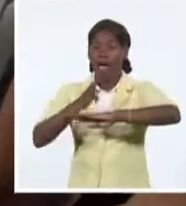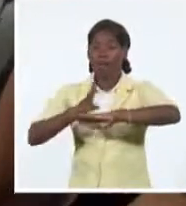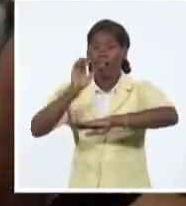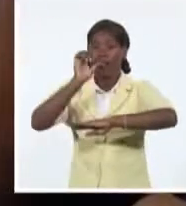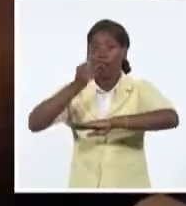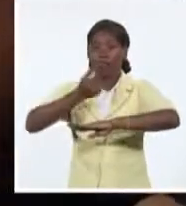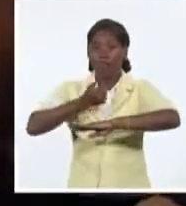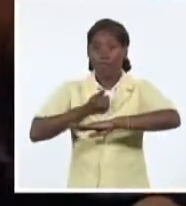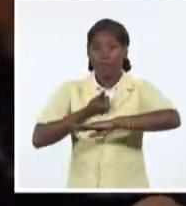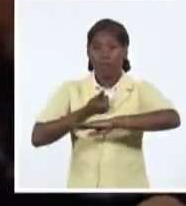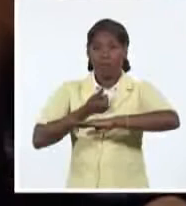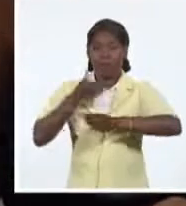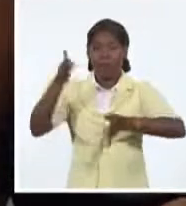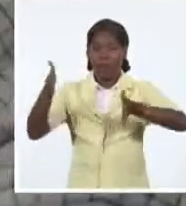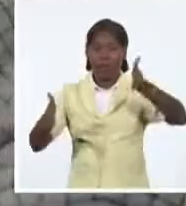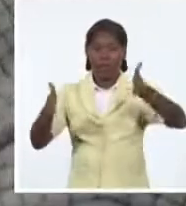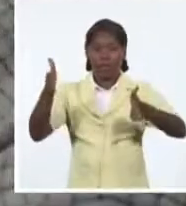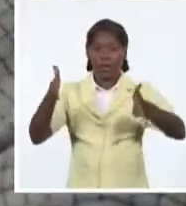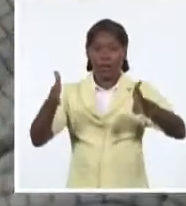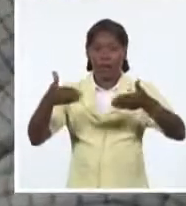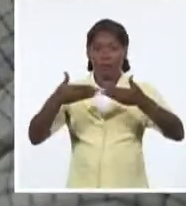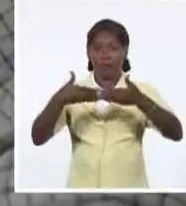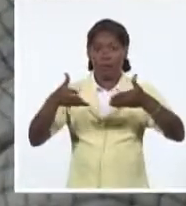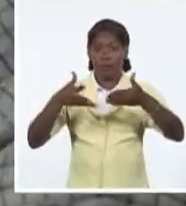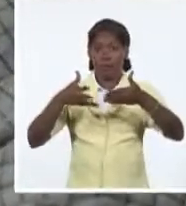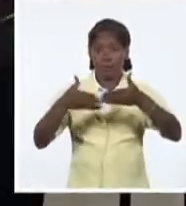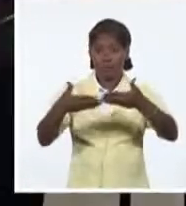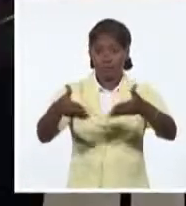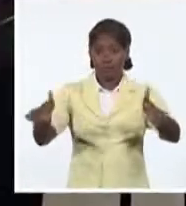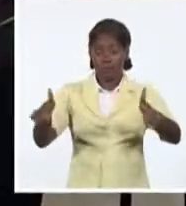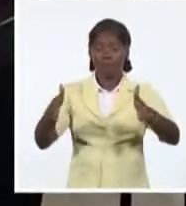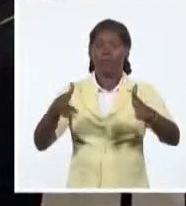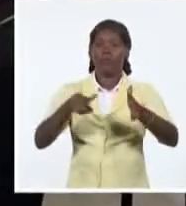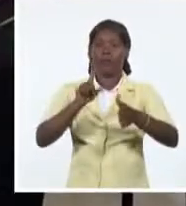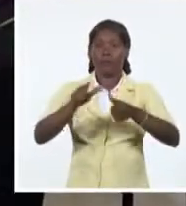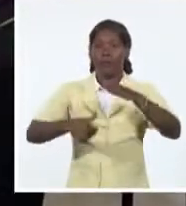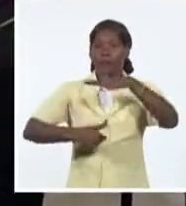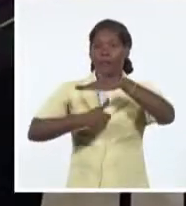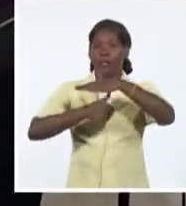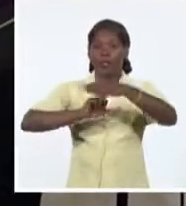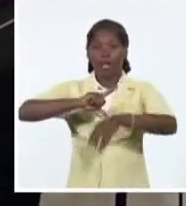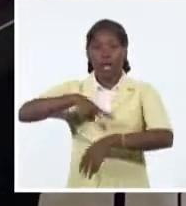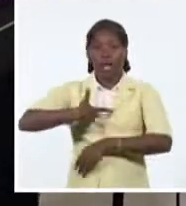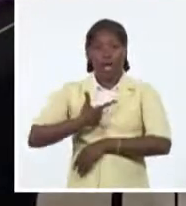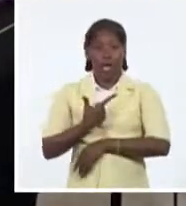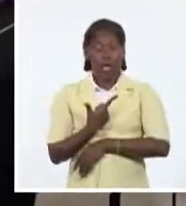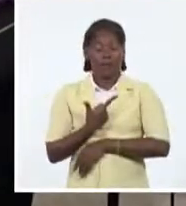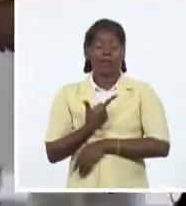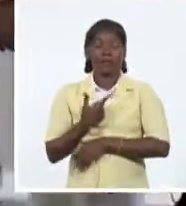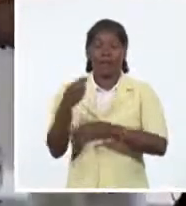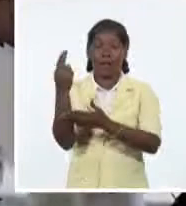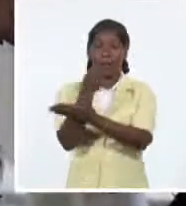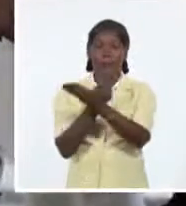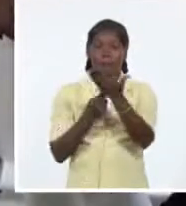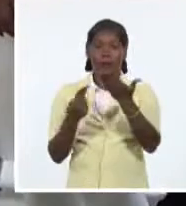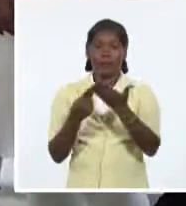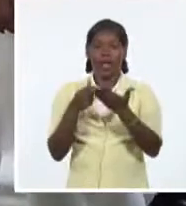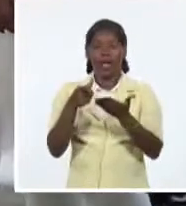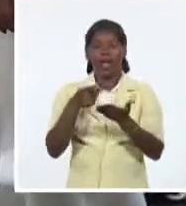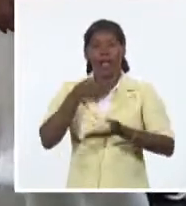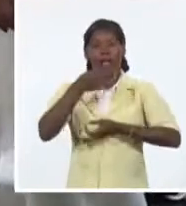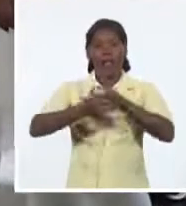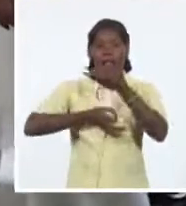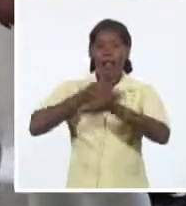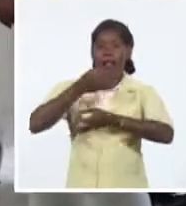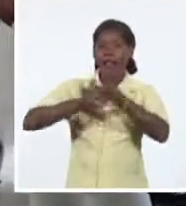despierto durante la apertura la presidenta del Consejo Nacional de las artes plásticas normas Rodríguez delibeth agradeció